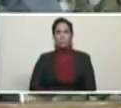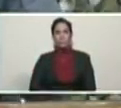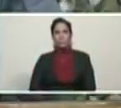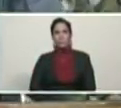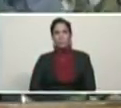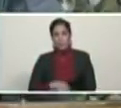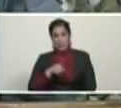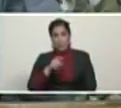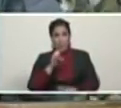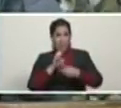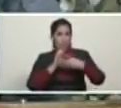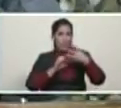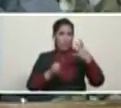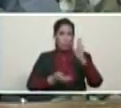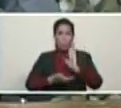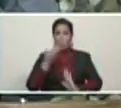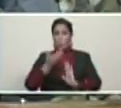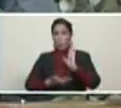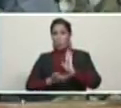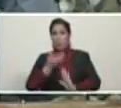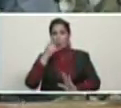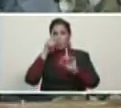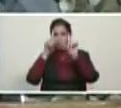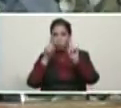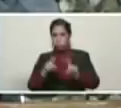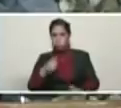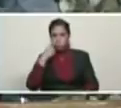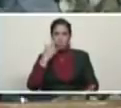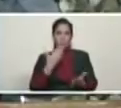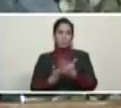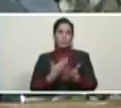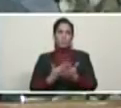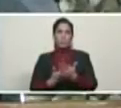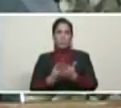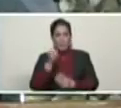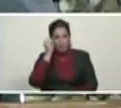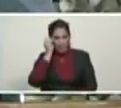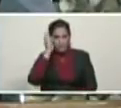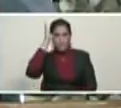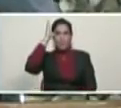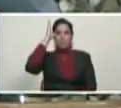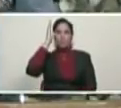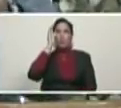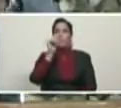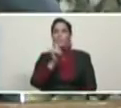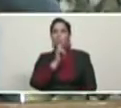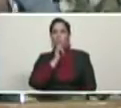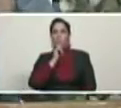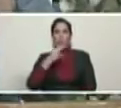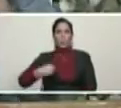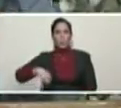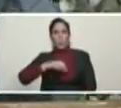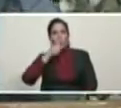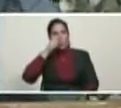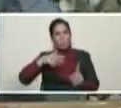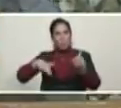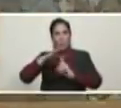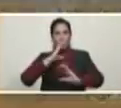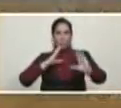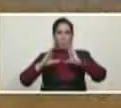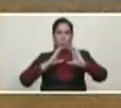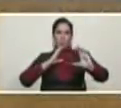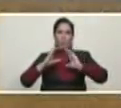los elementos que tenemos que tener a prueba, a mano. La capacidad de informar a nuestro pueblo, de comunicarnos con el pueblo